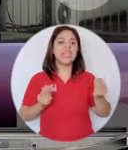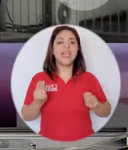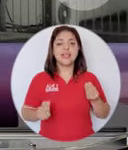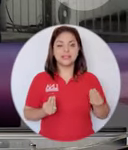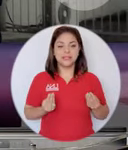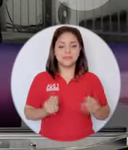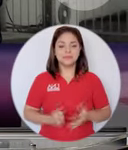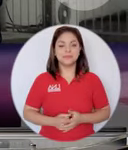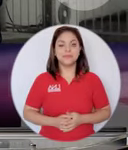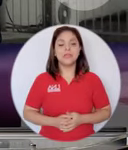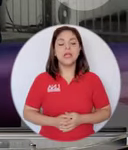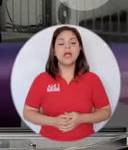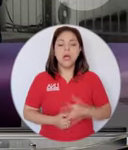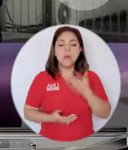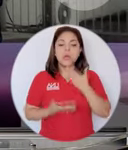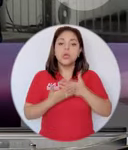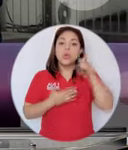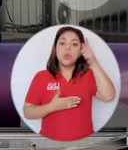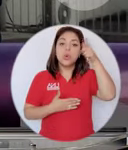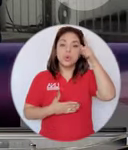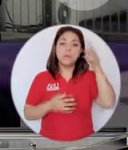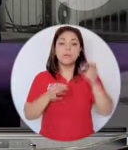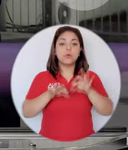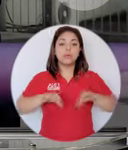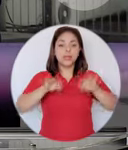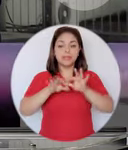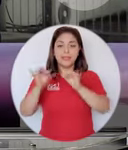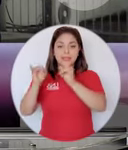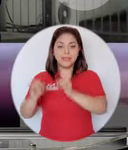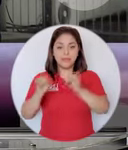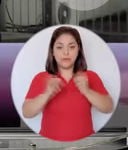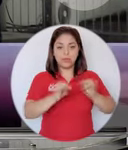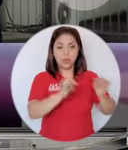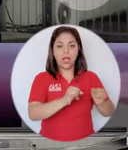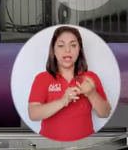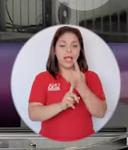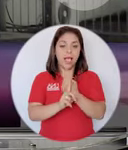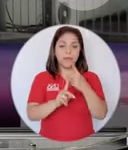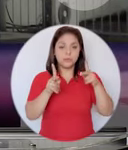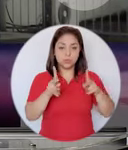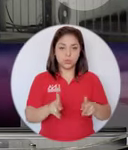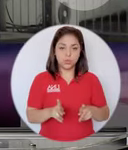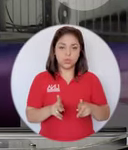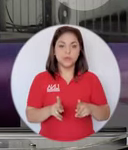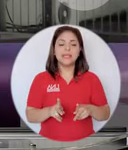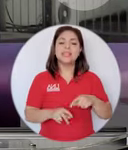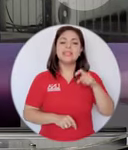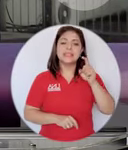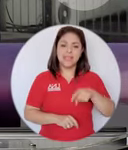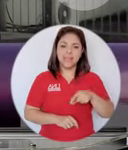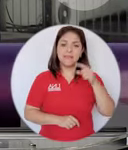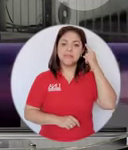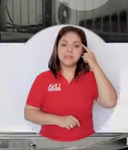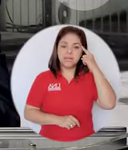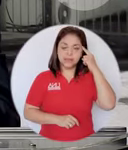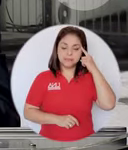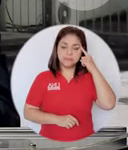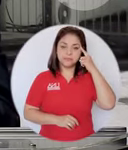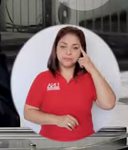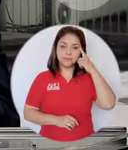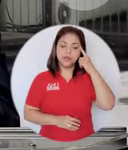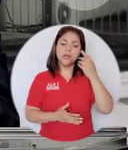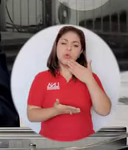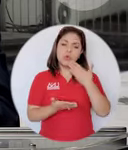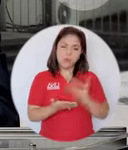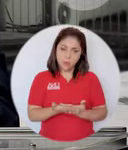respuesta individual, por supuesto, de cada paciente es extremadamente importante. Que sea una respuesta equilibrada, que sea una respuesta desde el punto de